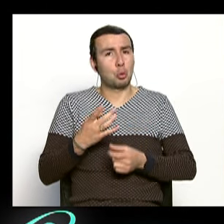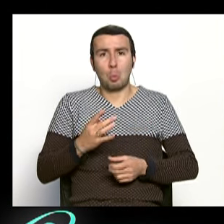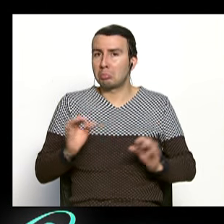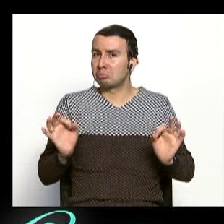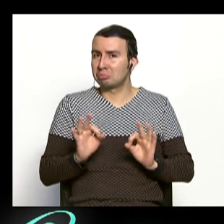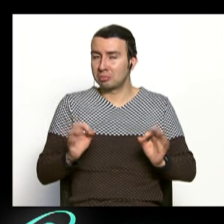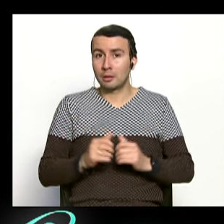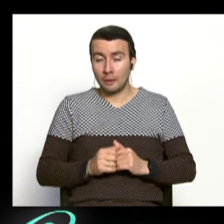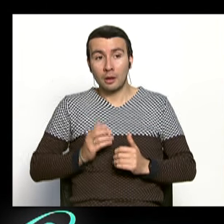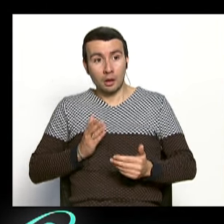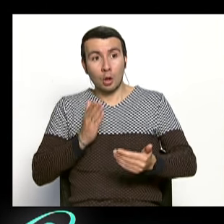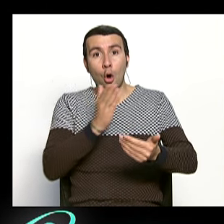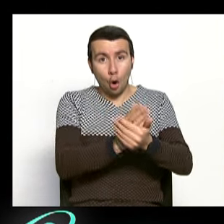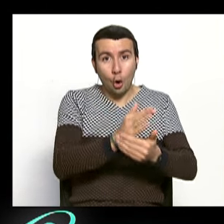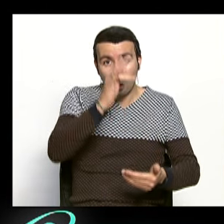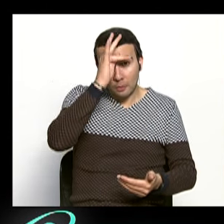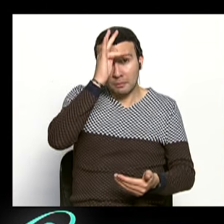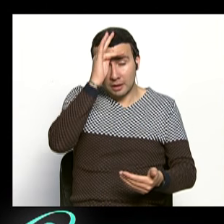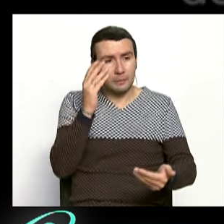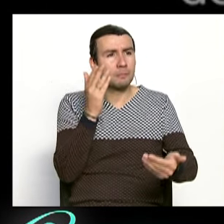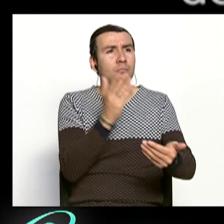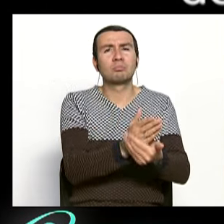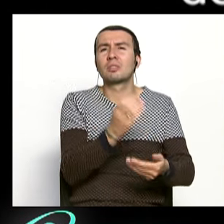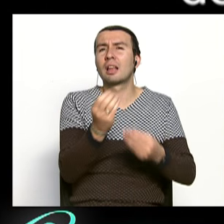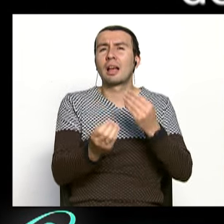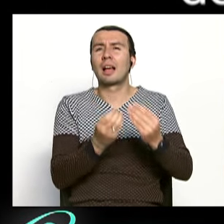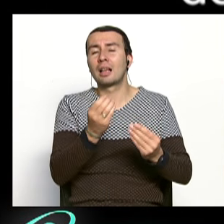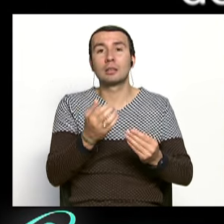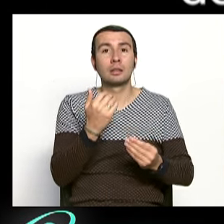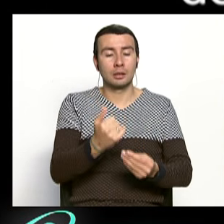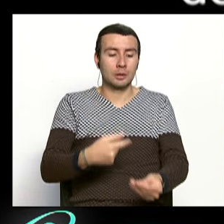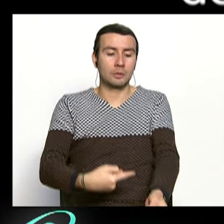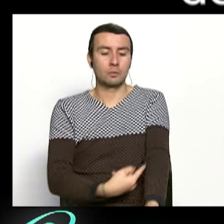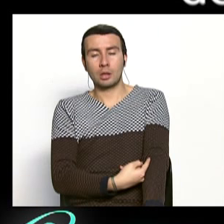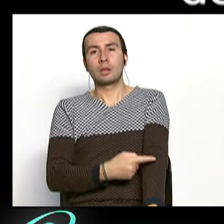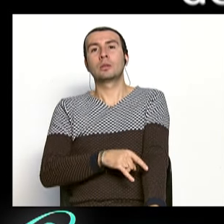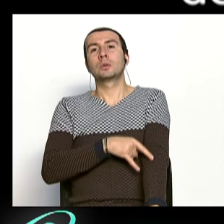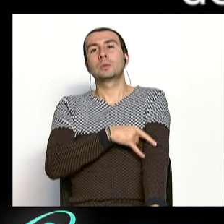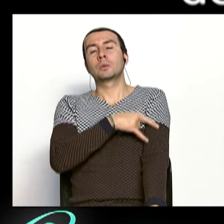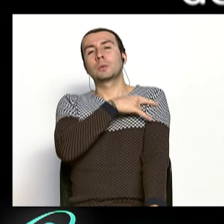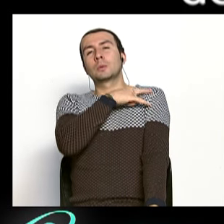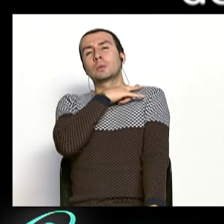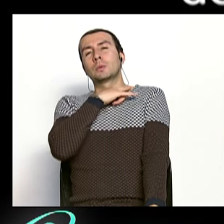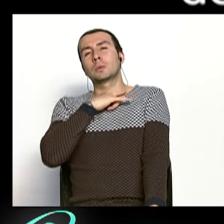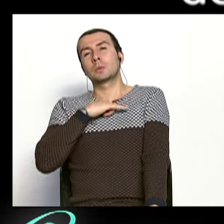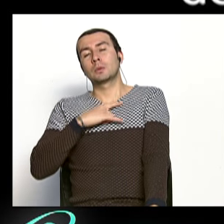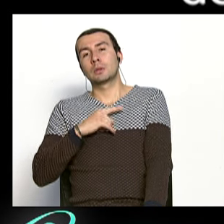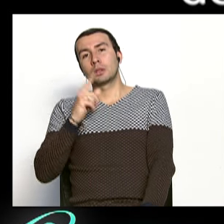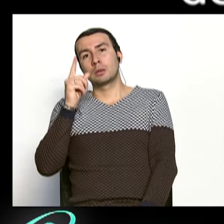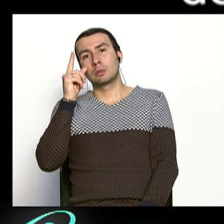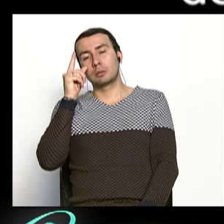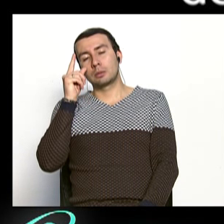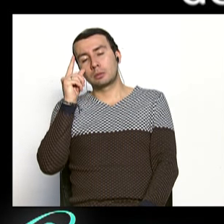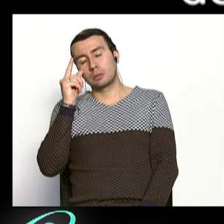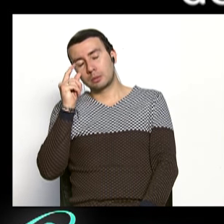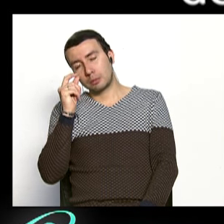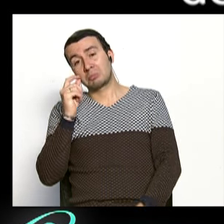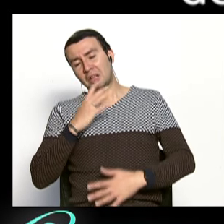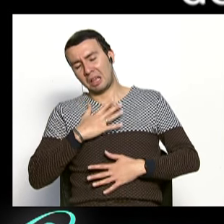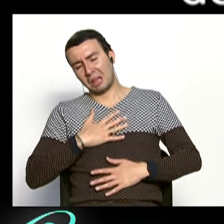llega al hospital para el procedimiento se le colocará una vía intravenosa y es posible que se le suministre un sedante para ayudarla a